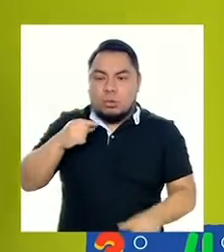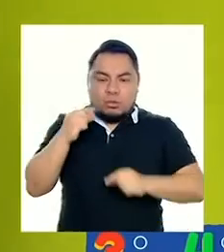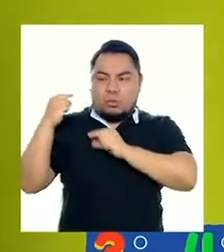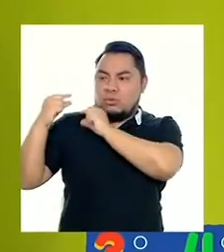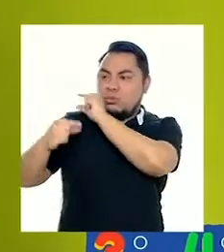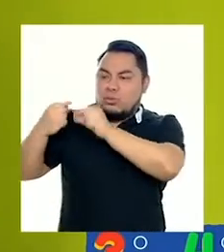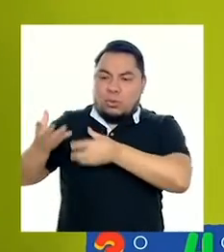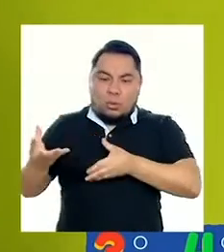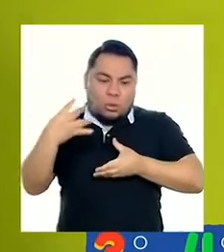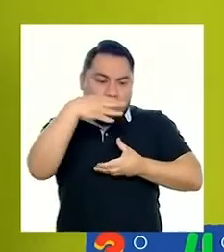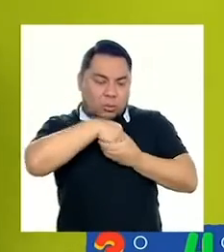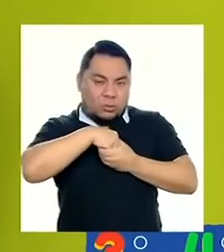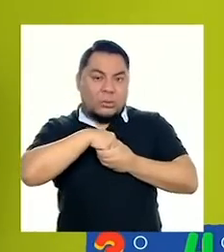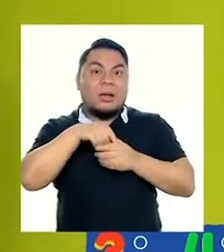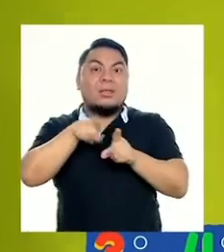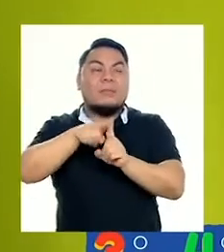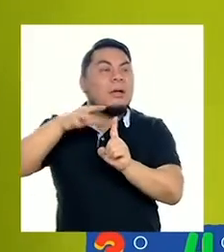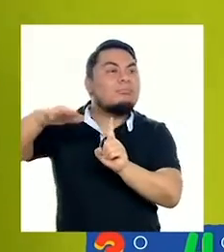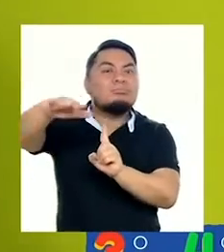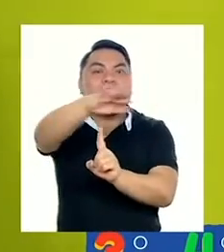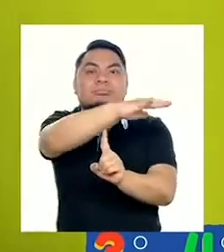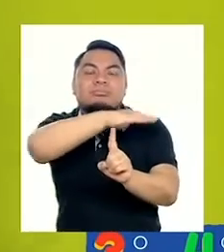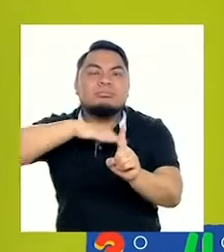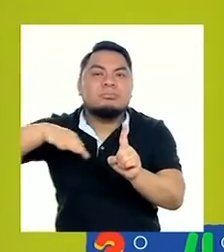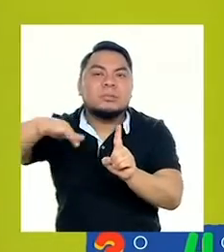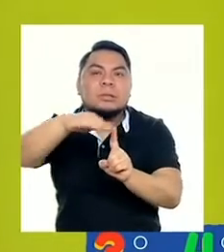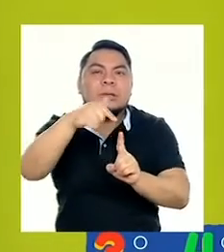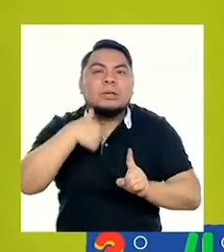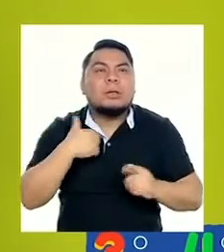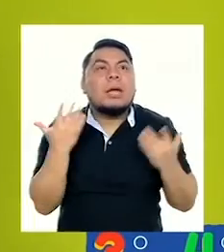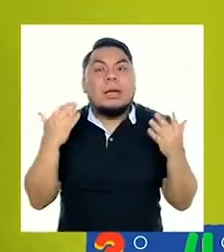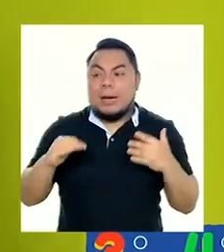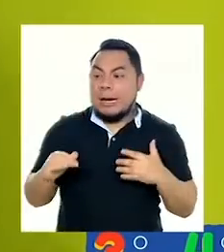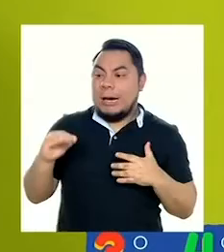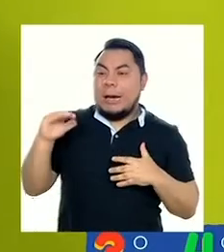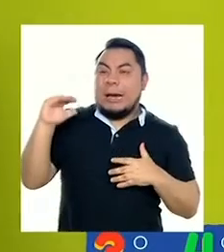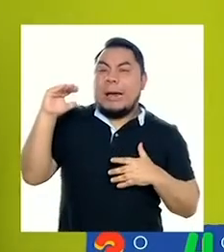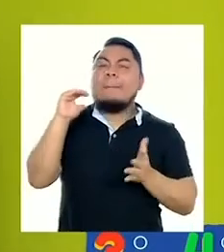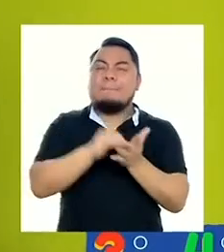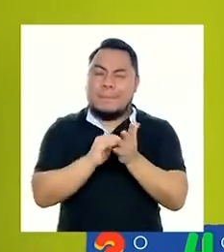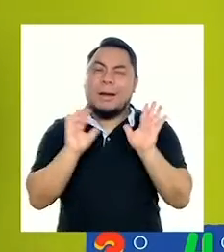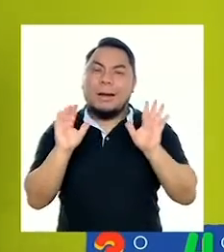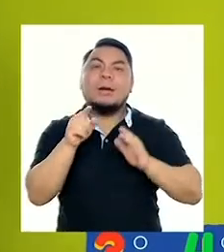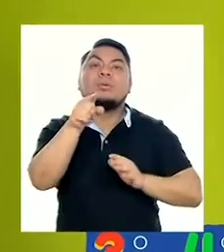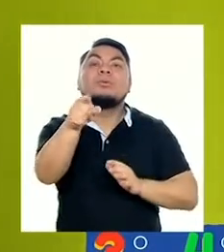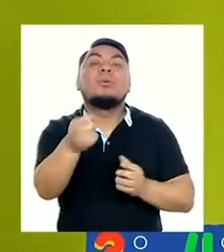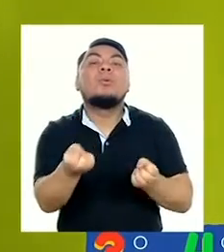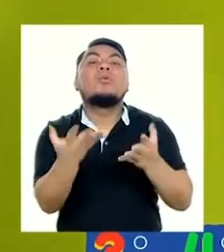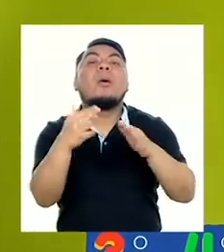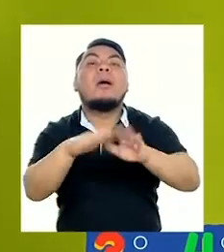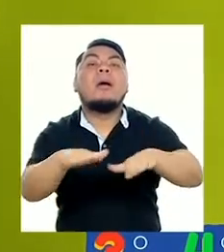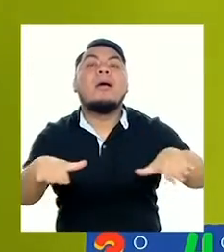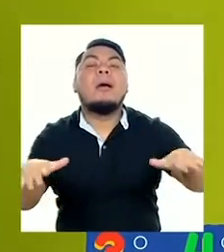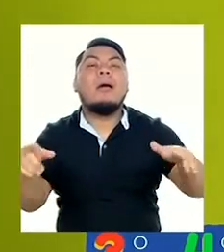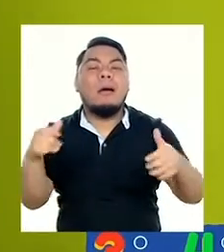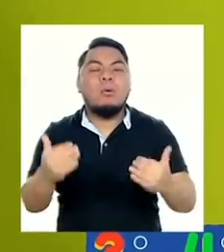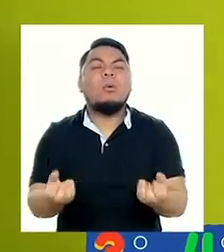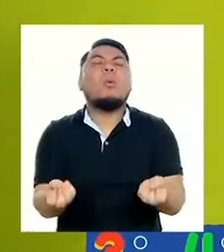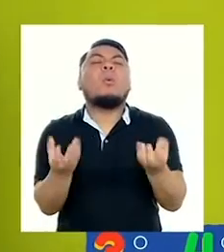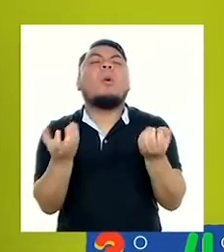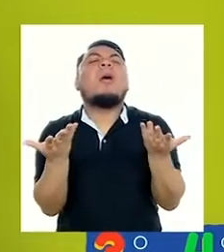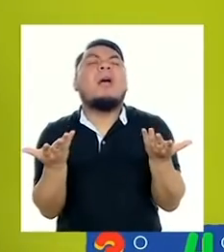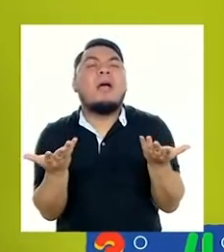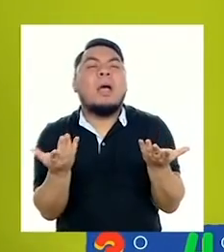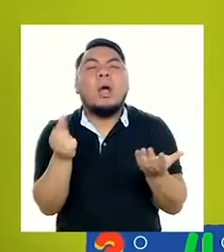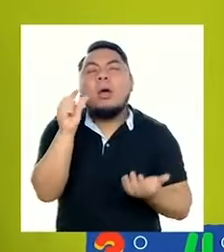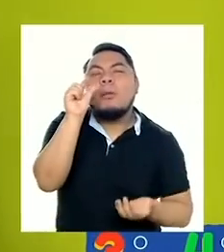el ambiente. Espero crecer mucho más. ¿Ustedes cuánto han crecido hasta ahorita?